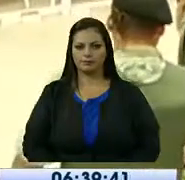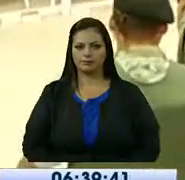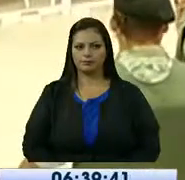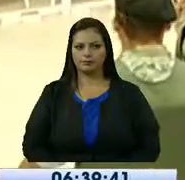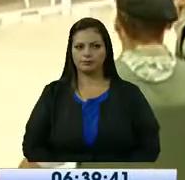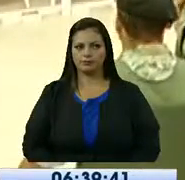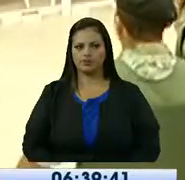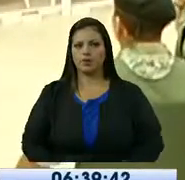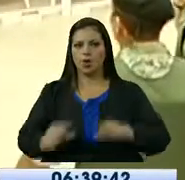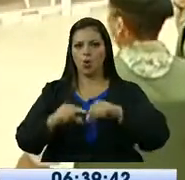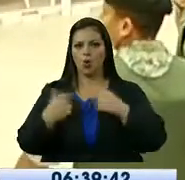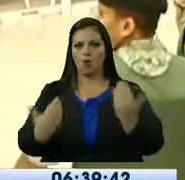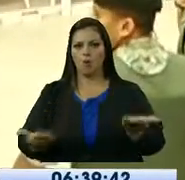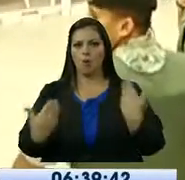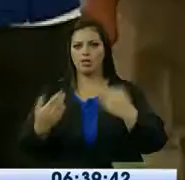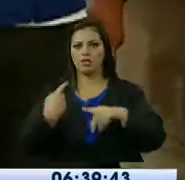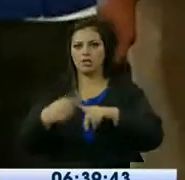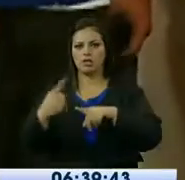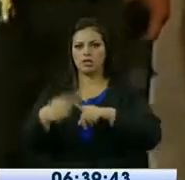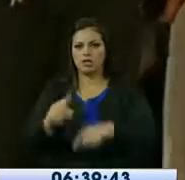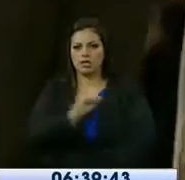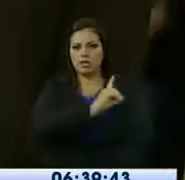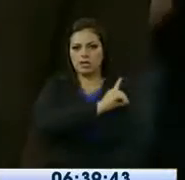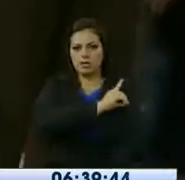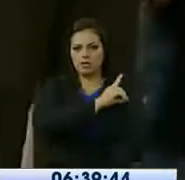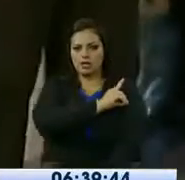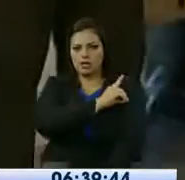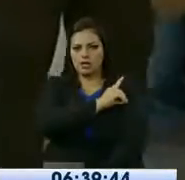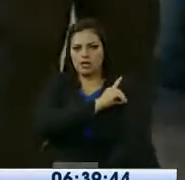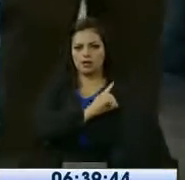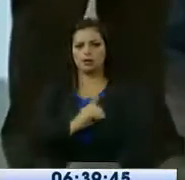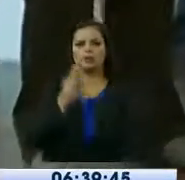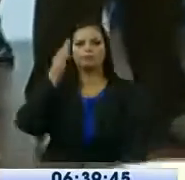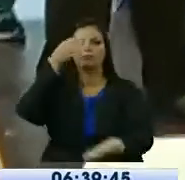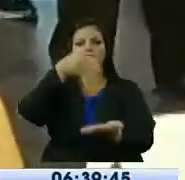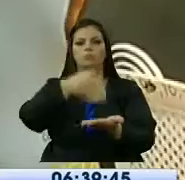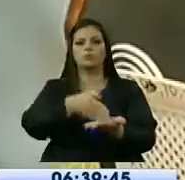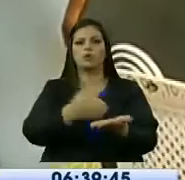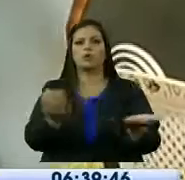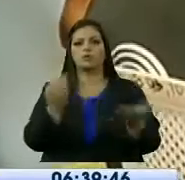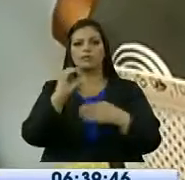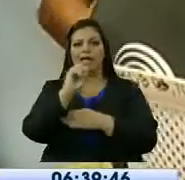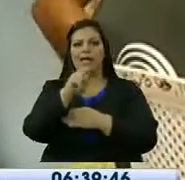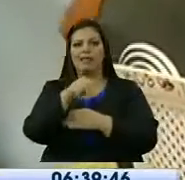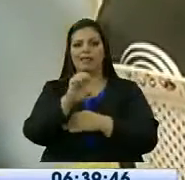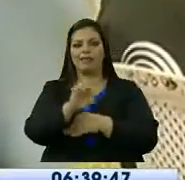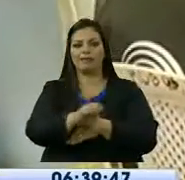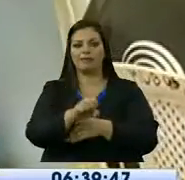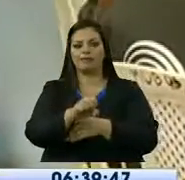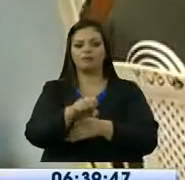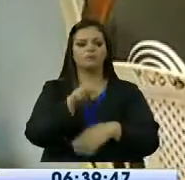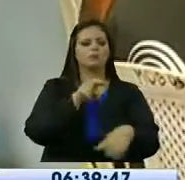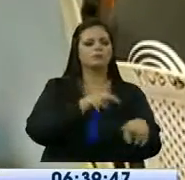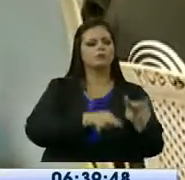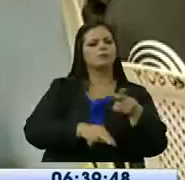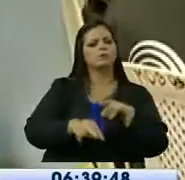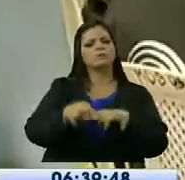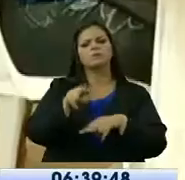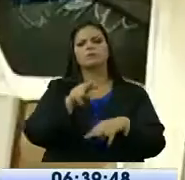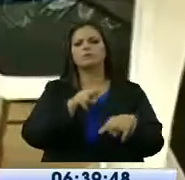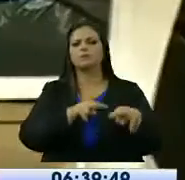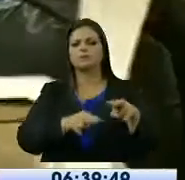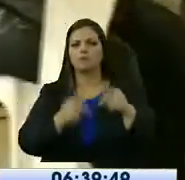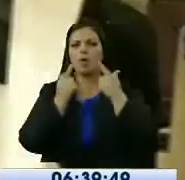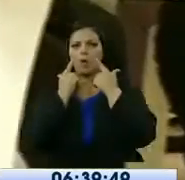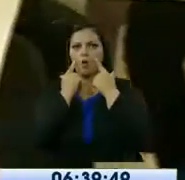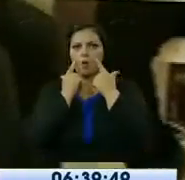Delegados de distintos partidos políticos y movimientos llegaron hasta el Consejo Nacional Electoral de Guayas, todo con la finalidad de ser